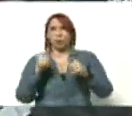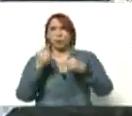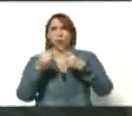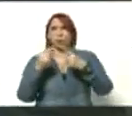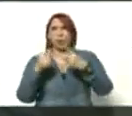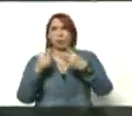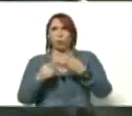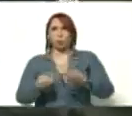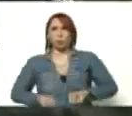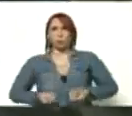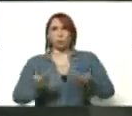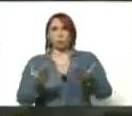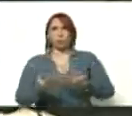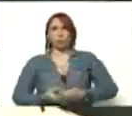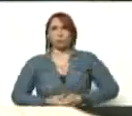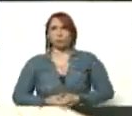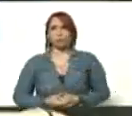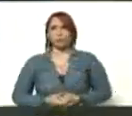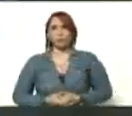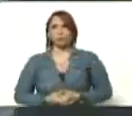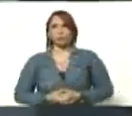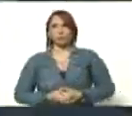están